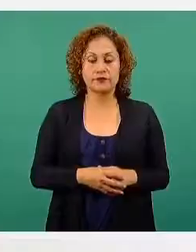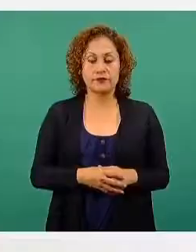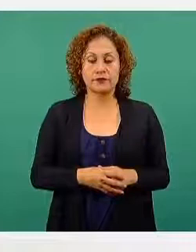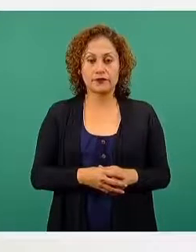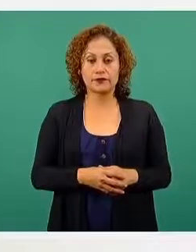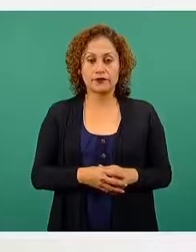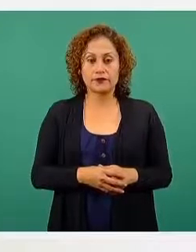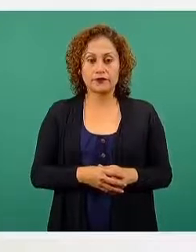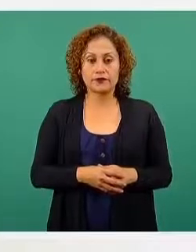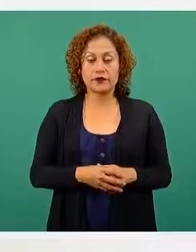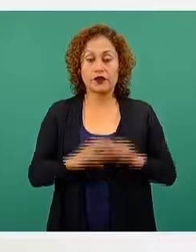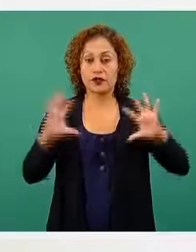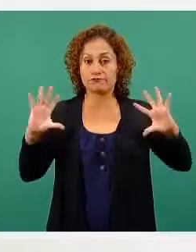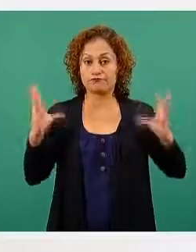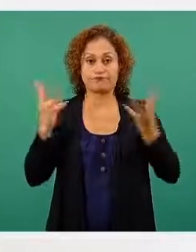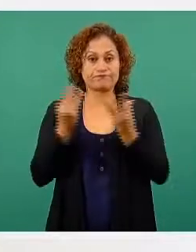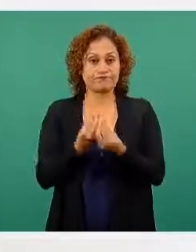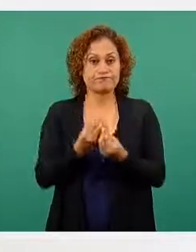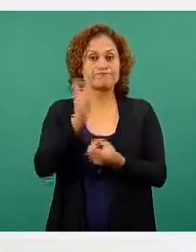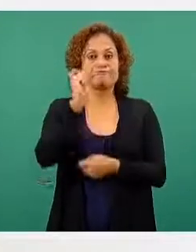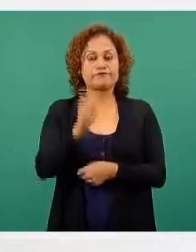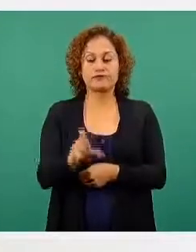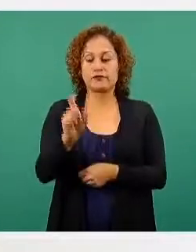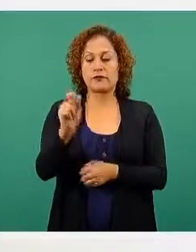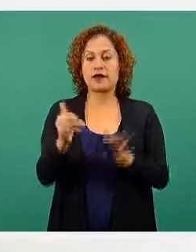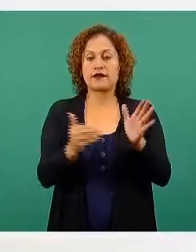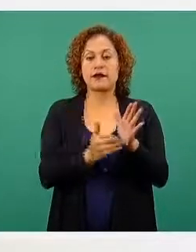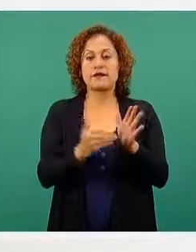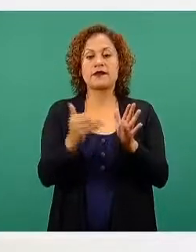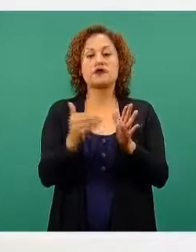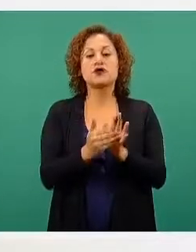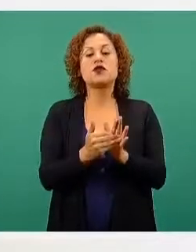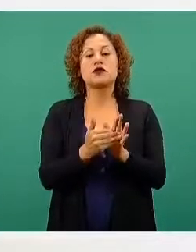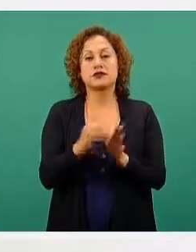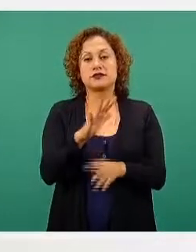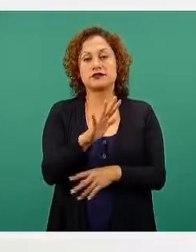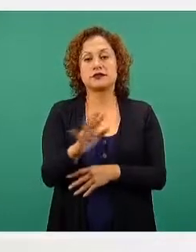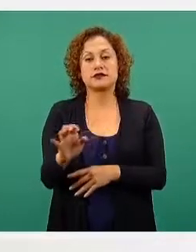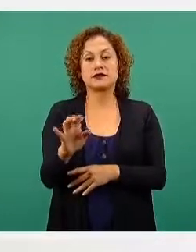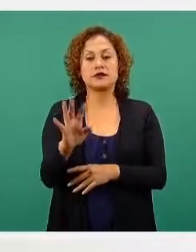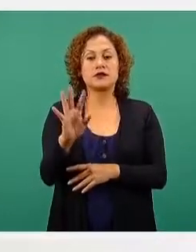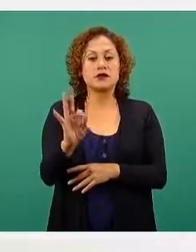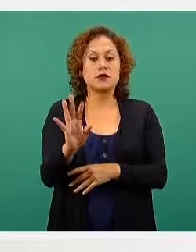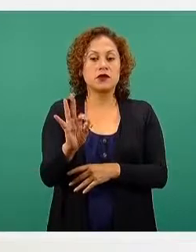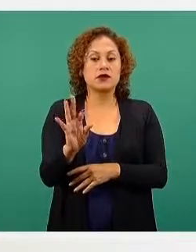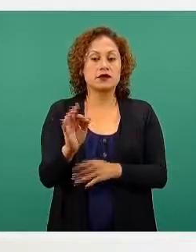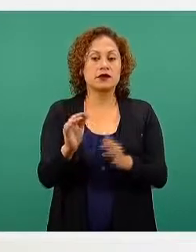En forma acumulativa, más de 20 millones. 20 millones y medio,